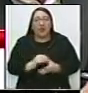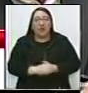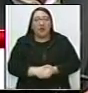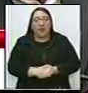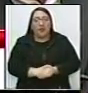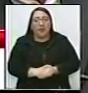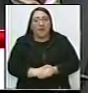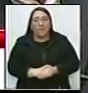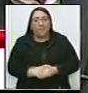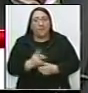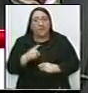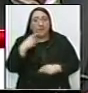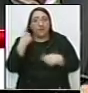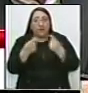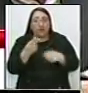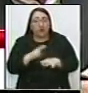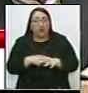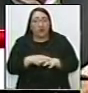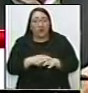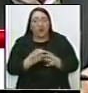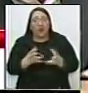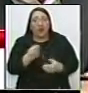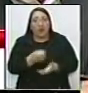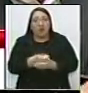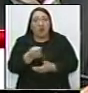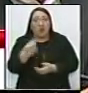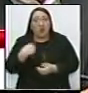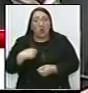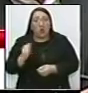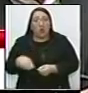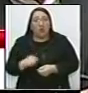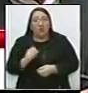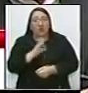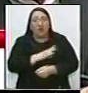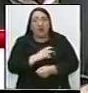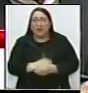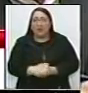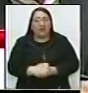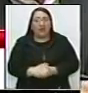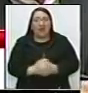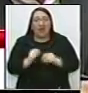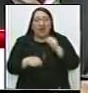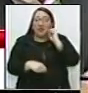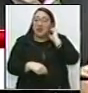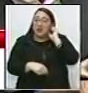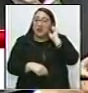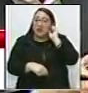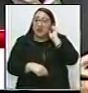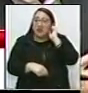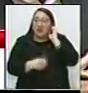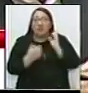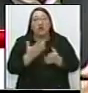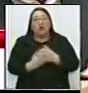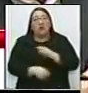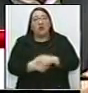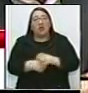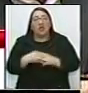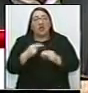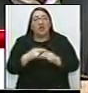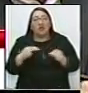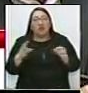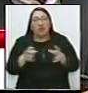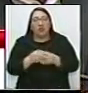defensor o un delincuente común querían pagar a un juez o a un fiscal. Aquí la crisis de corrupción es